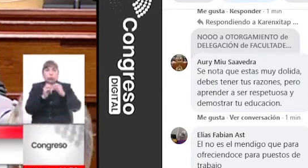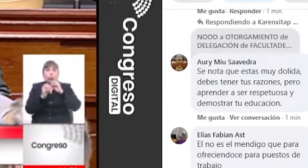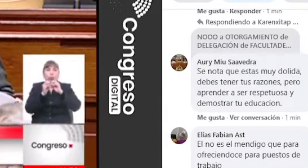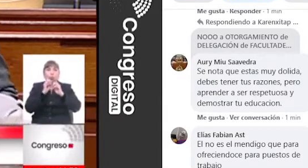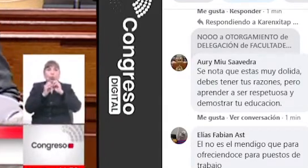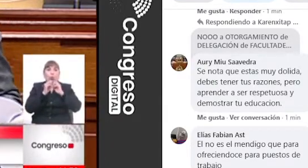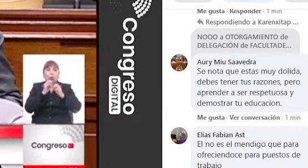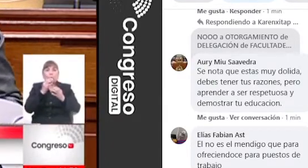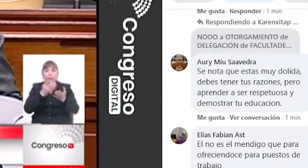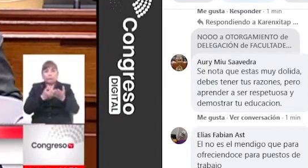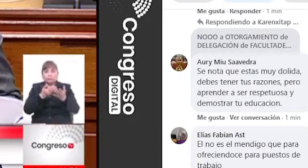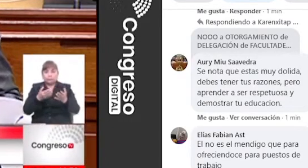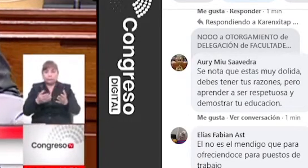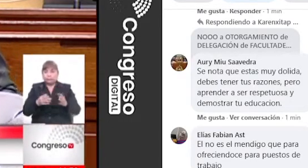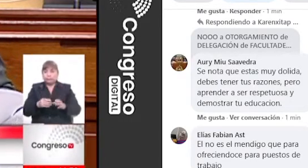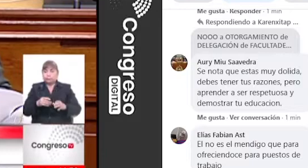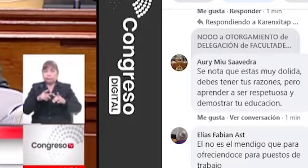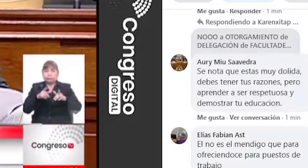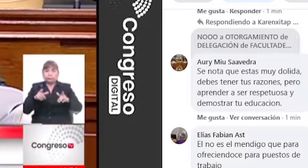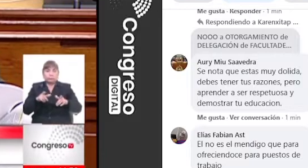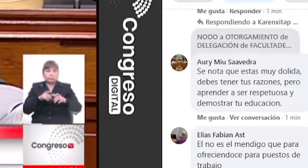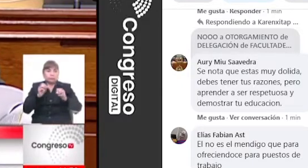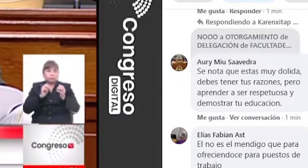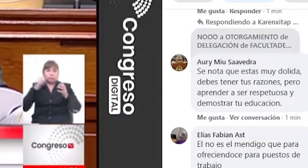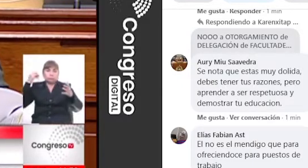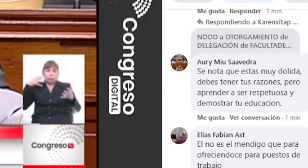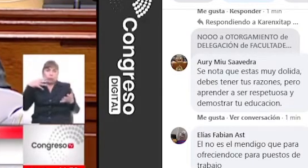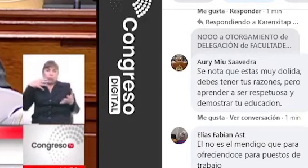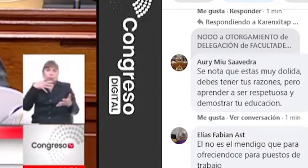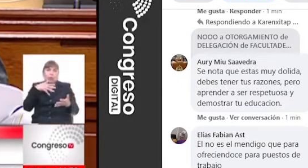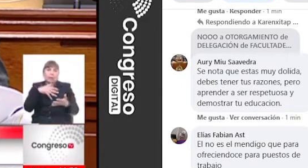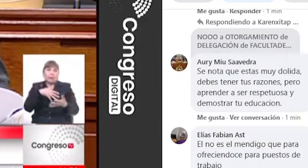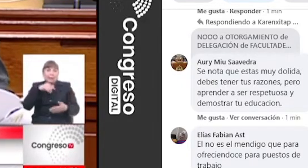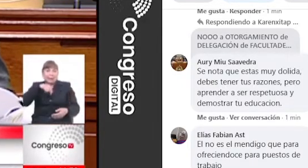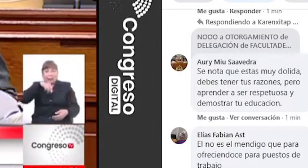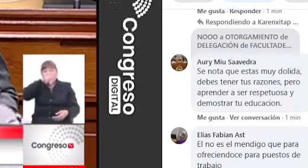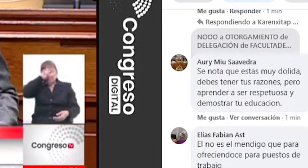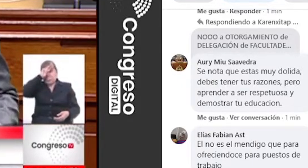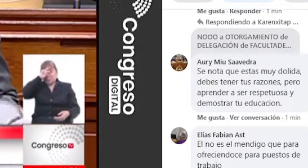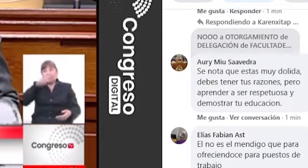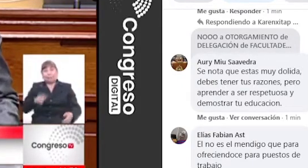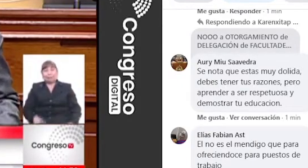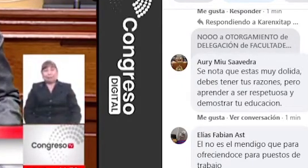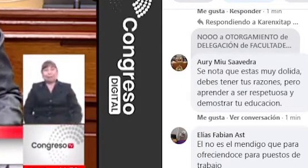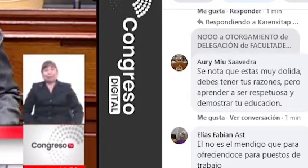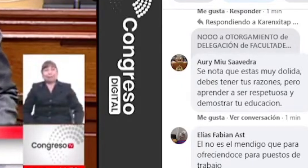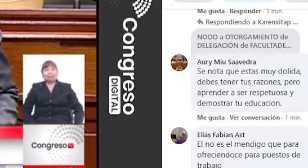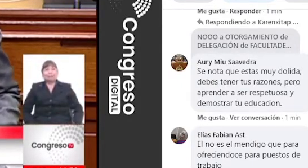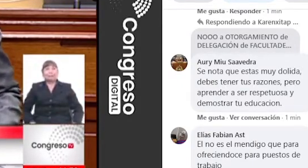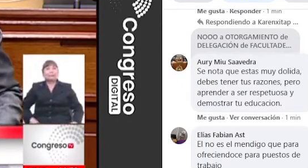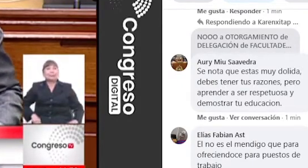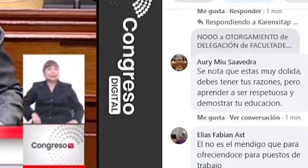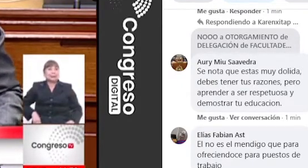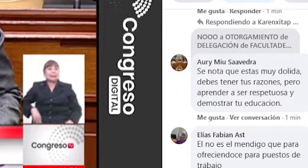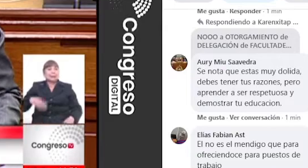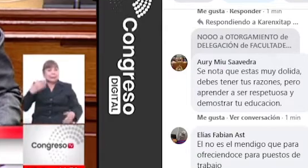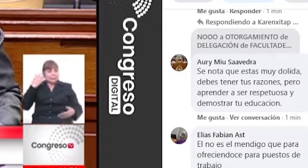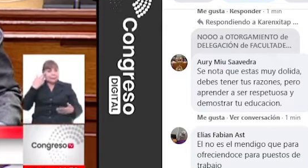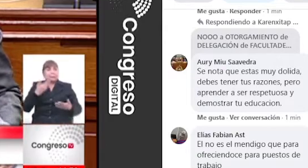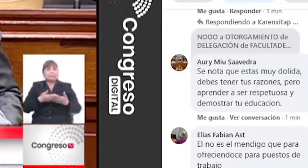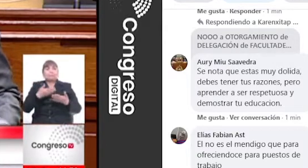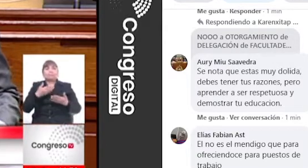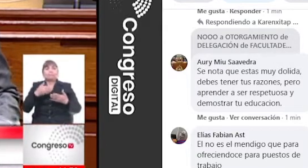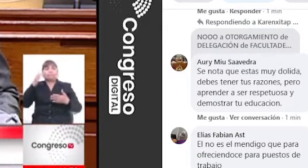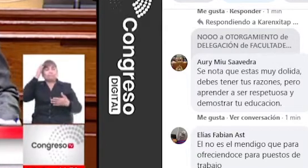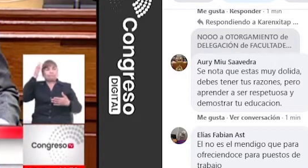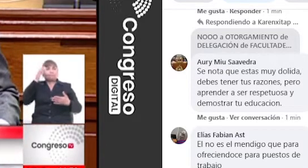reconstrucción en zonas geográficas vulnerables del país. Involucra también el fortalecimiento de capacidades que